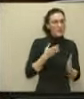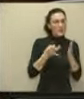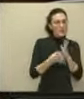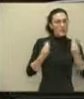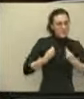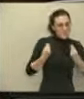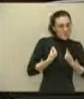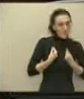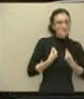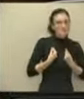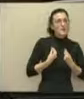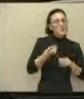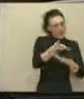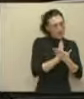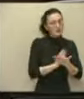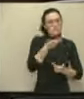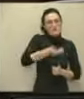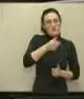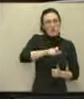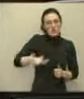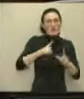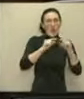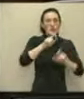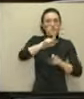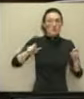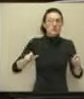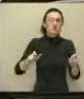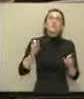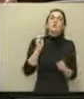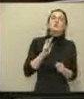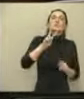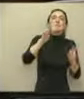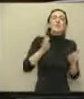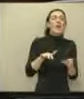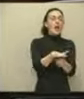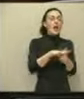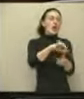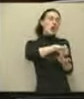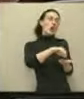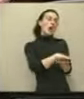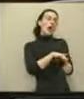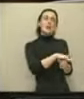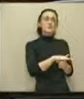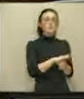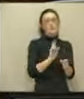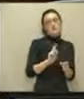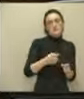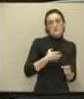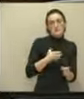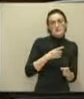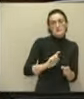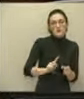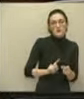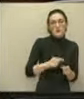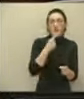parte muy importante de los asturianos. No es un asunto localizado y no se puede hacer esa contraposición de